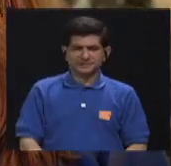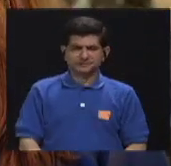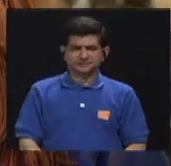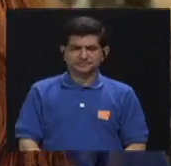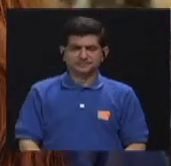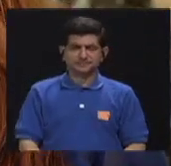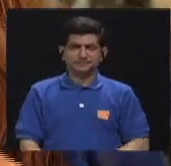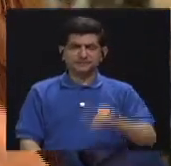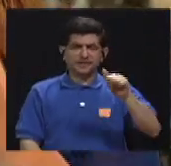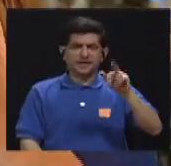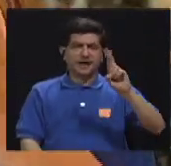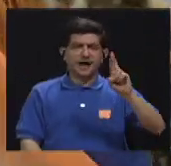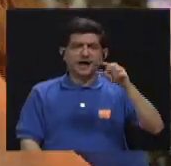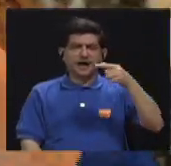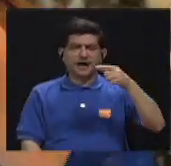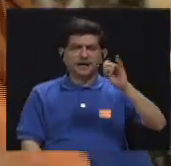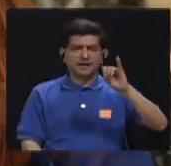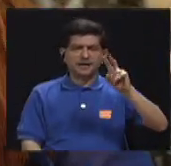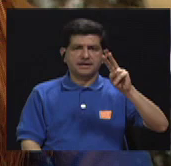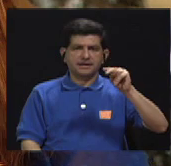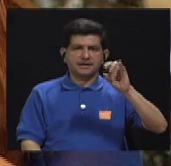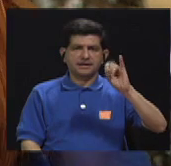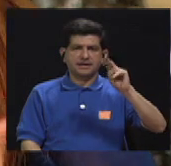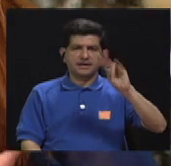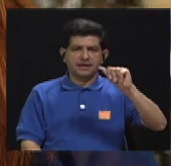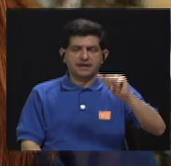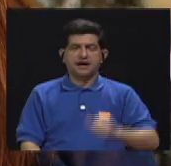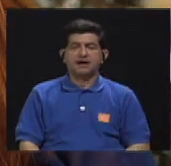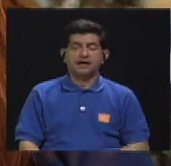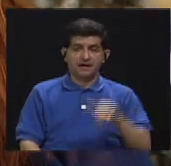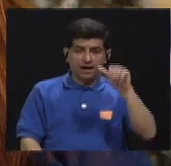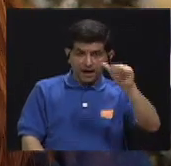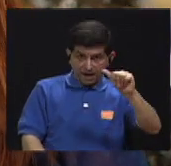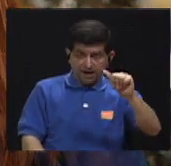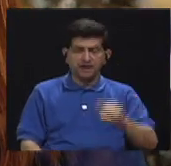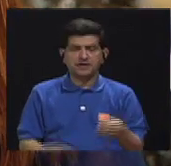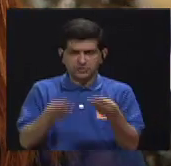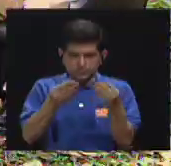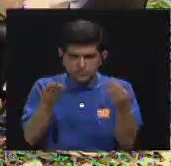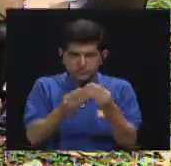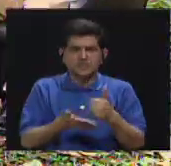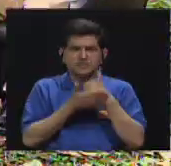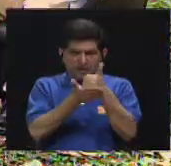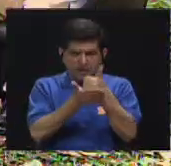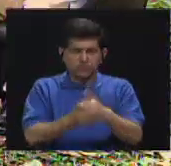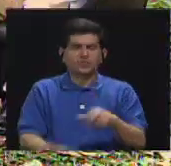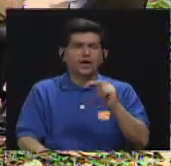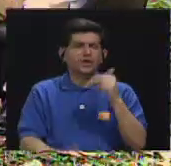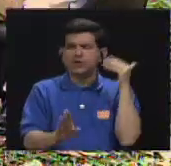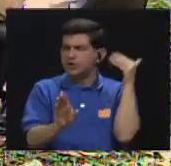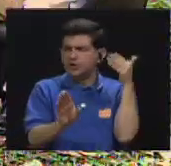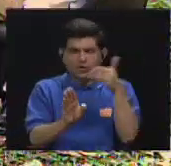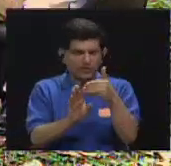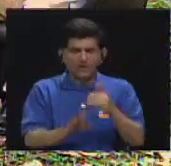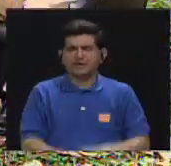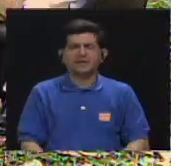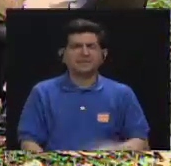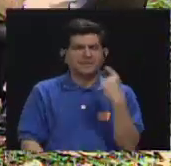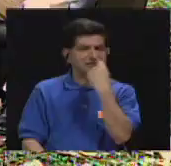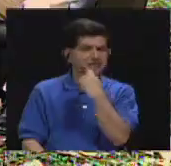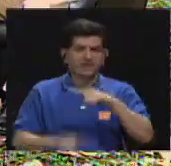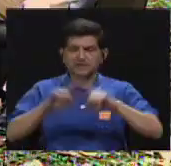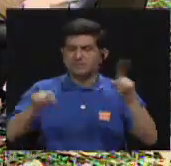es la arginina podría ser como ese elemento protector para nuestro diente. Realmente ayuda no al diente como tal, sino a las bacterias para que no se